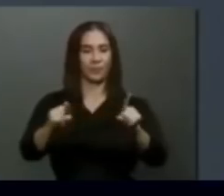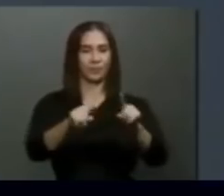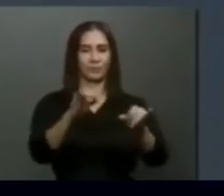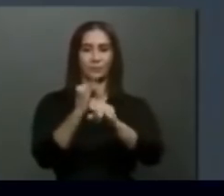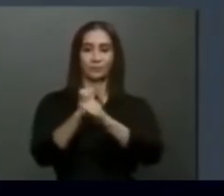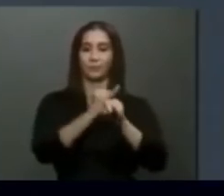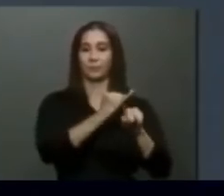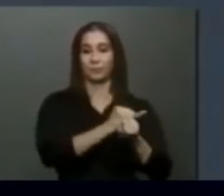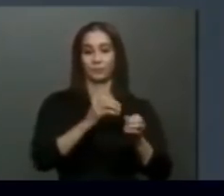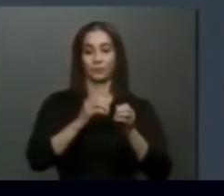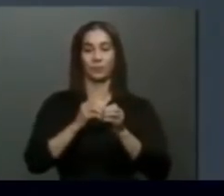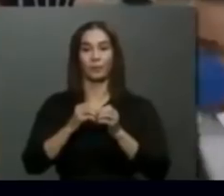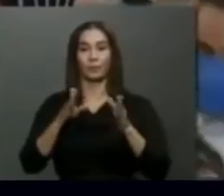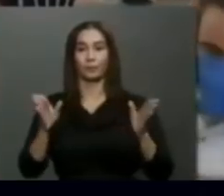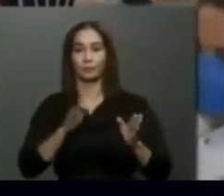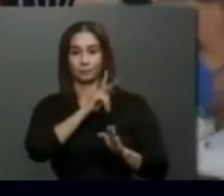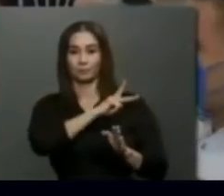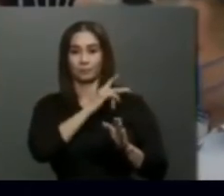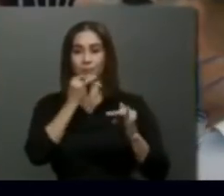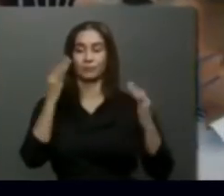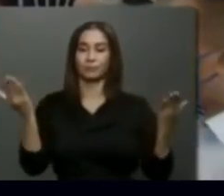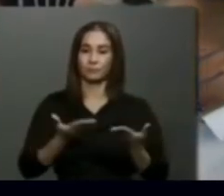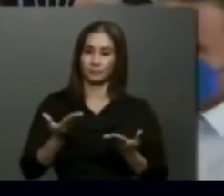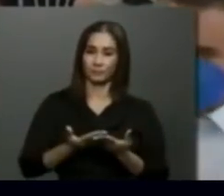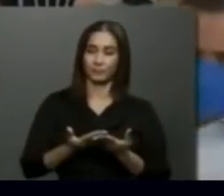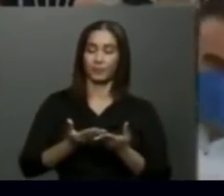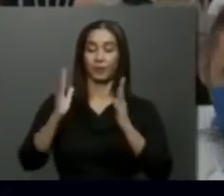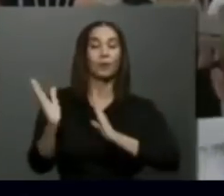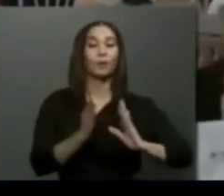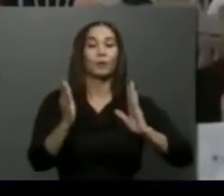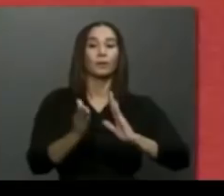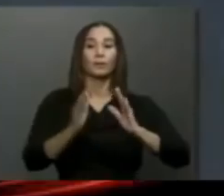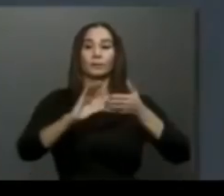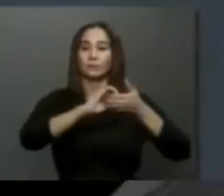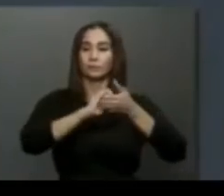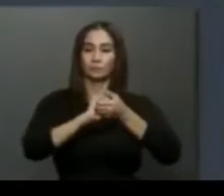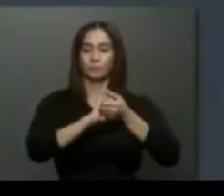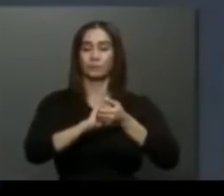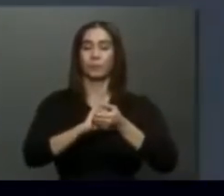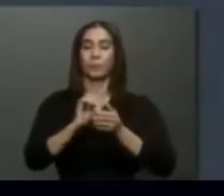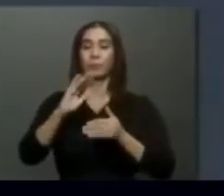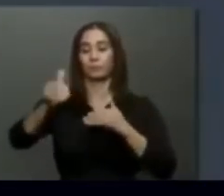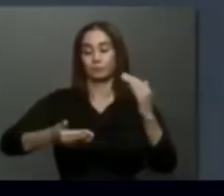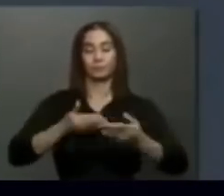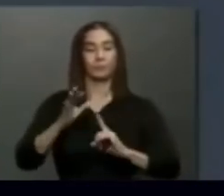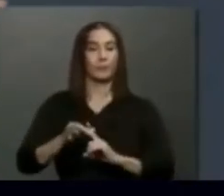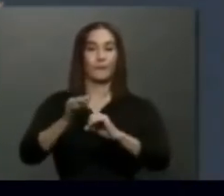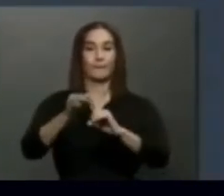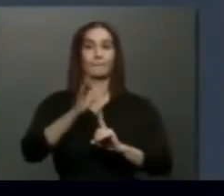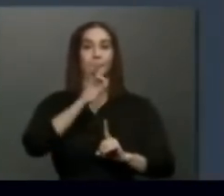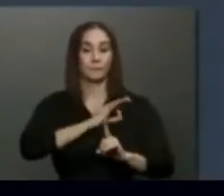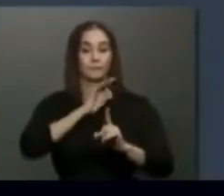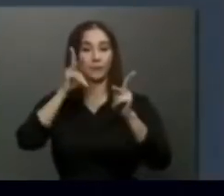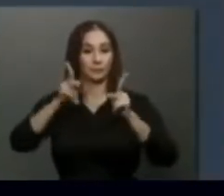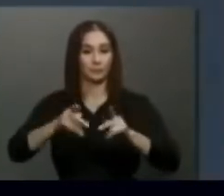diferentes instituciones públicas y privadas que se hacen aquí presentes, organizaciones aliadas, invitados especiales,